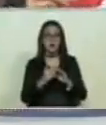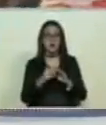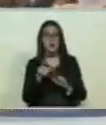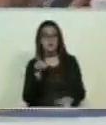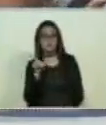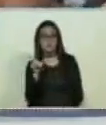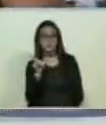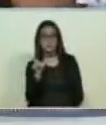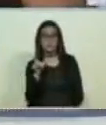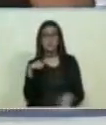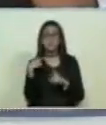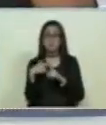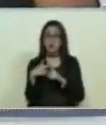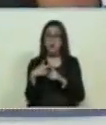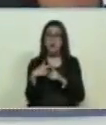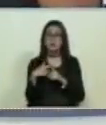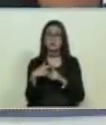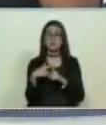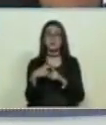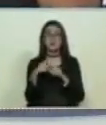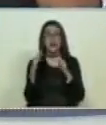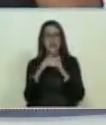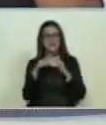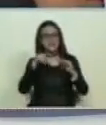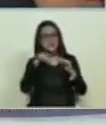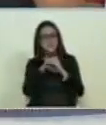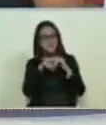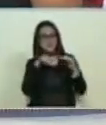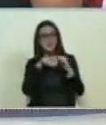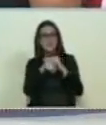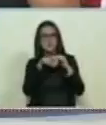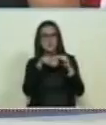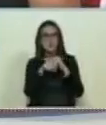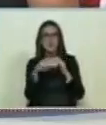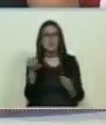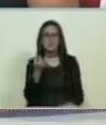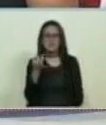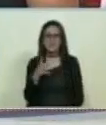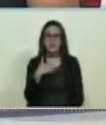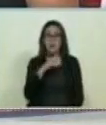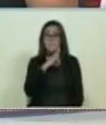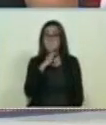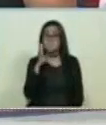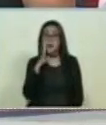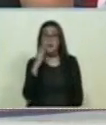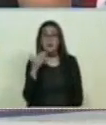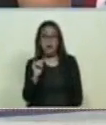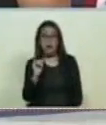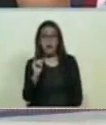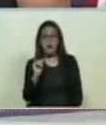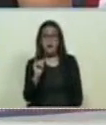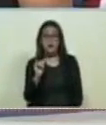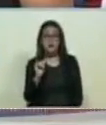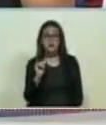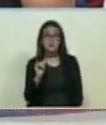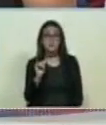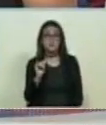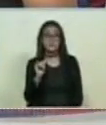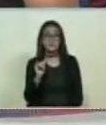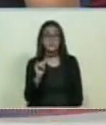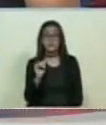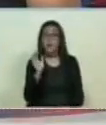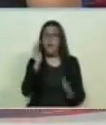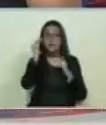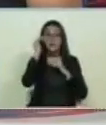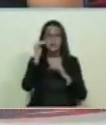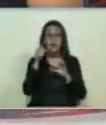partido, tocamos casas donde realmente había madres, María, que no iban sido